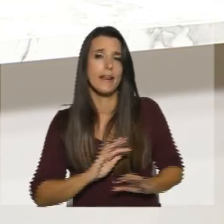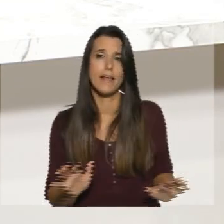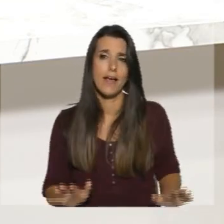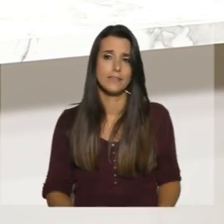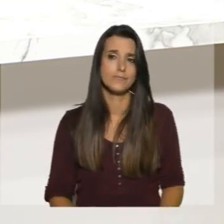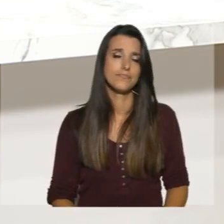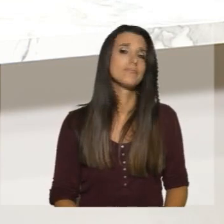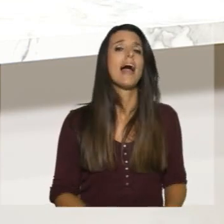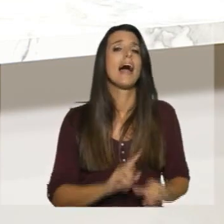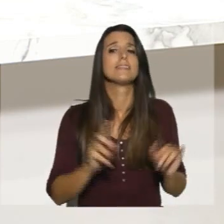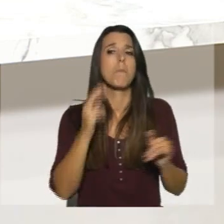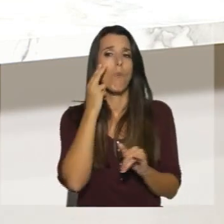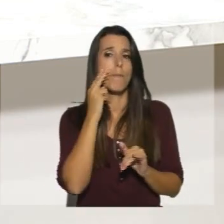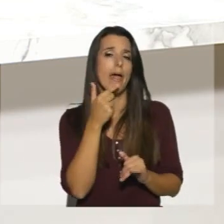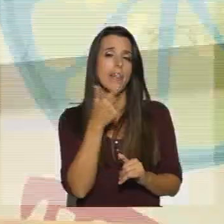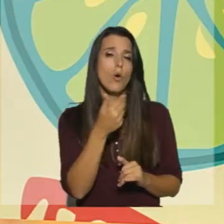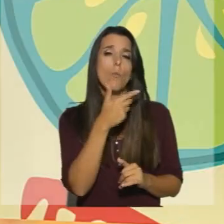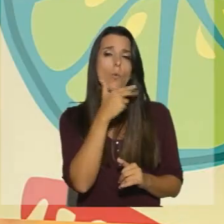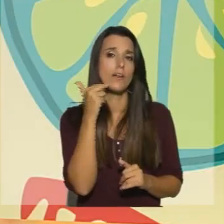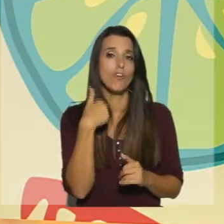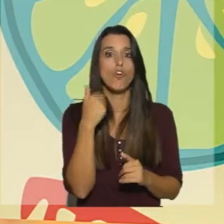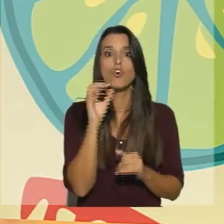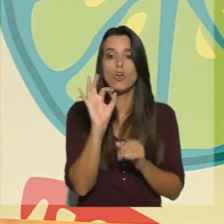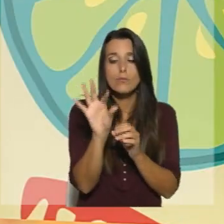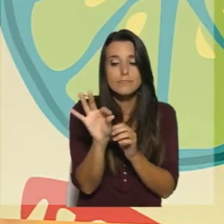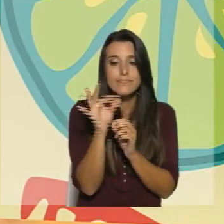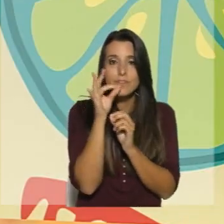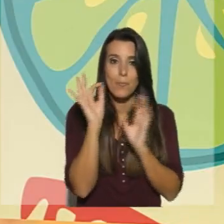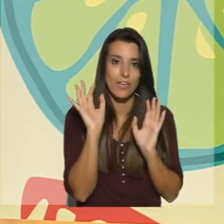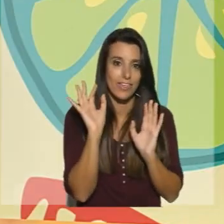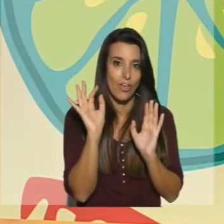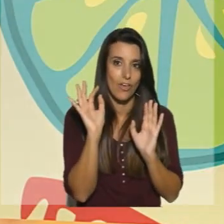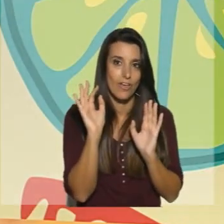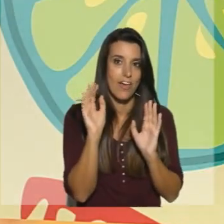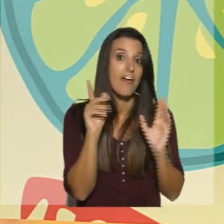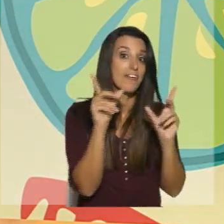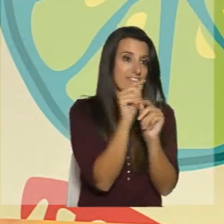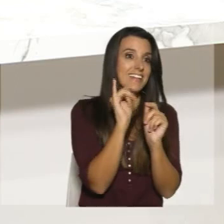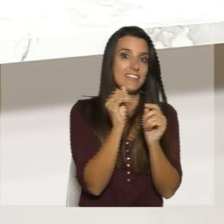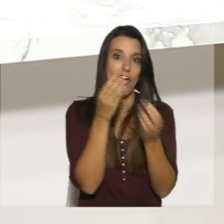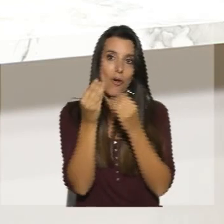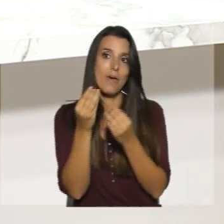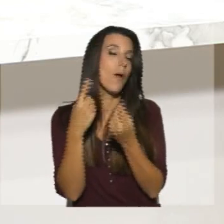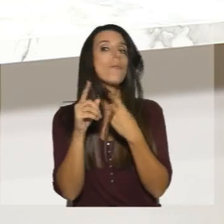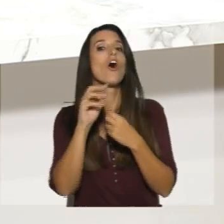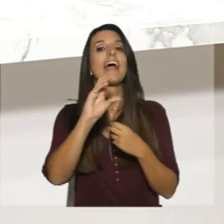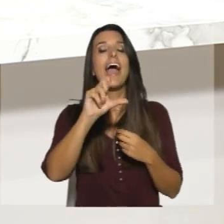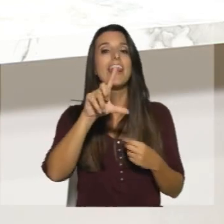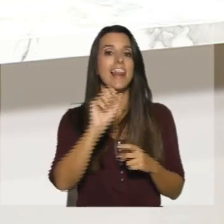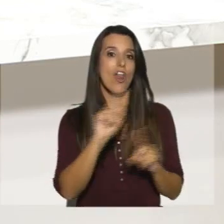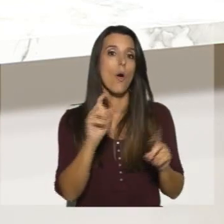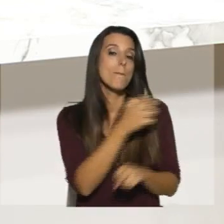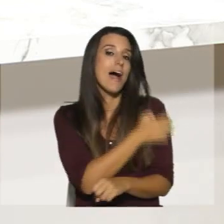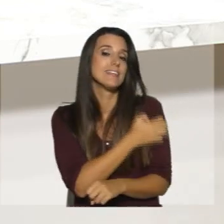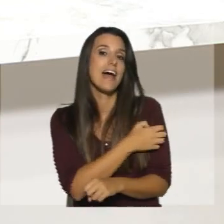Sí, claro, y no lo dudo. Sí, yo probé una amiguita nada más, porque viste que siempre lo dejamos para... Bueno, para viste que yo le puse la incursión de la canela porque para mí la manzana y la